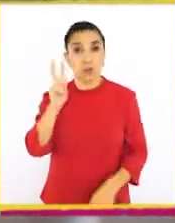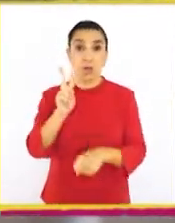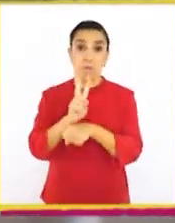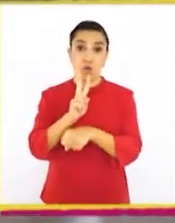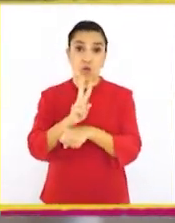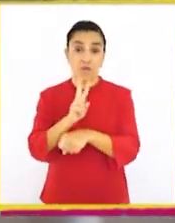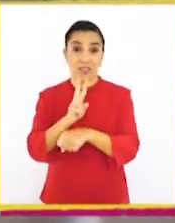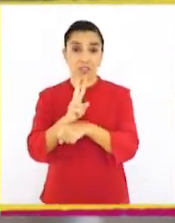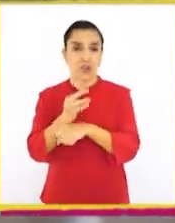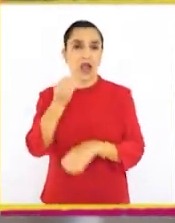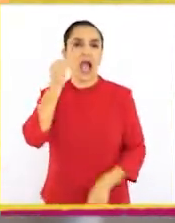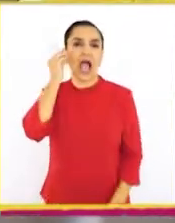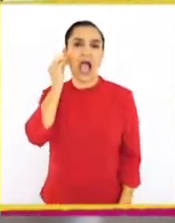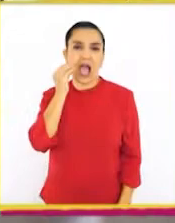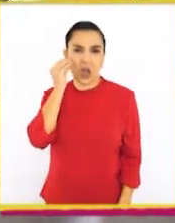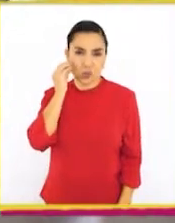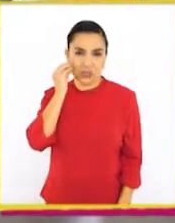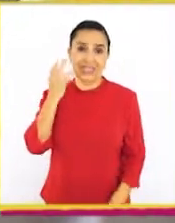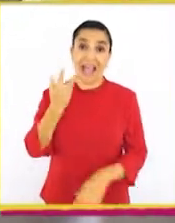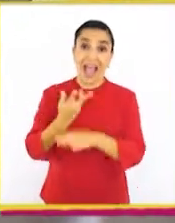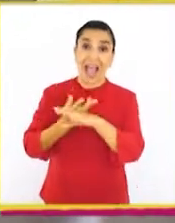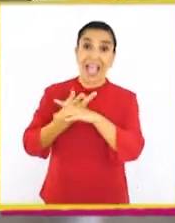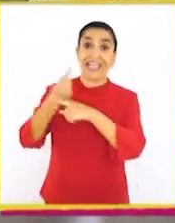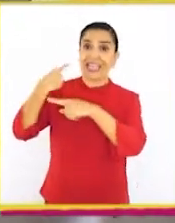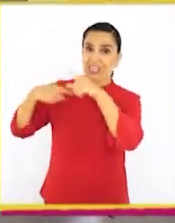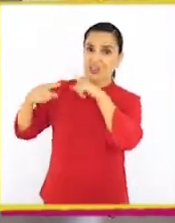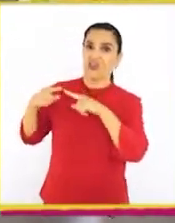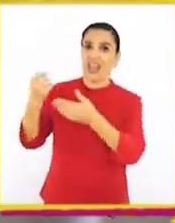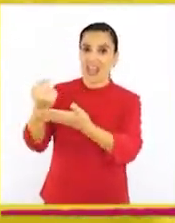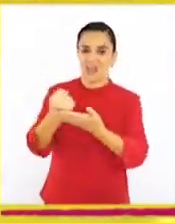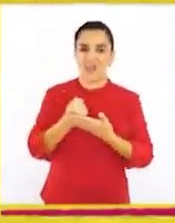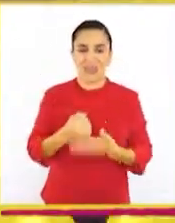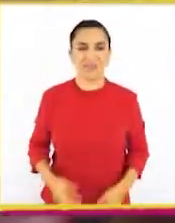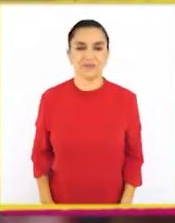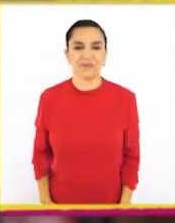la profesora Agustina tiene alguna historia que pueda ayudarnos.